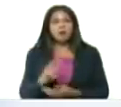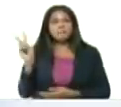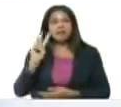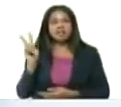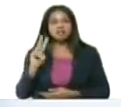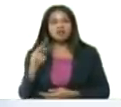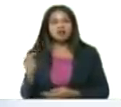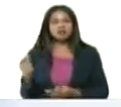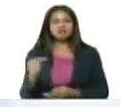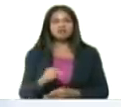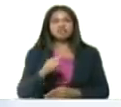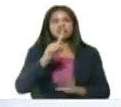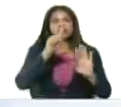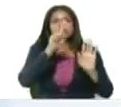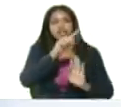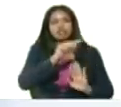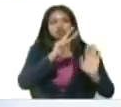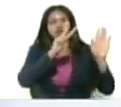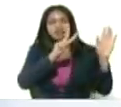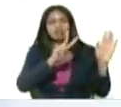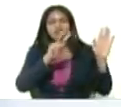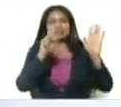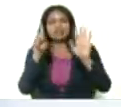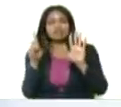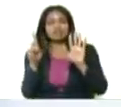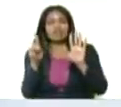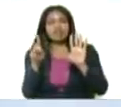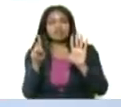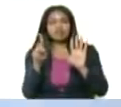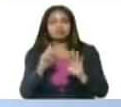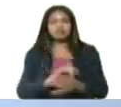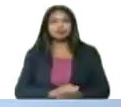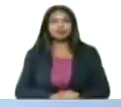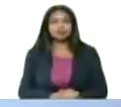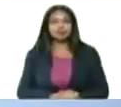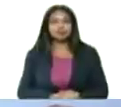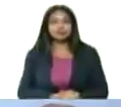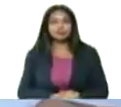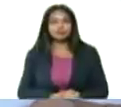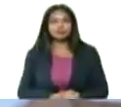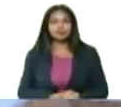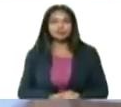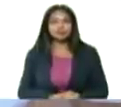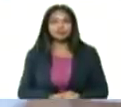a 167 casos. ¿Es correcto?